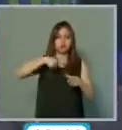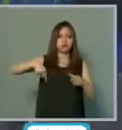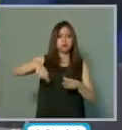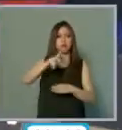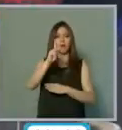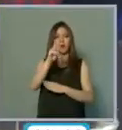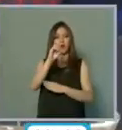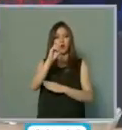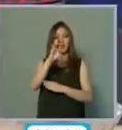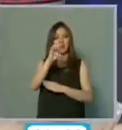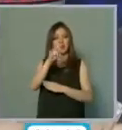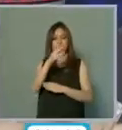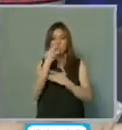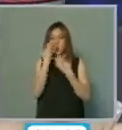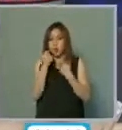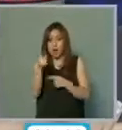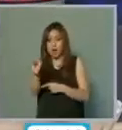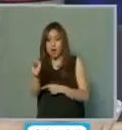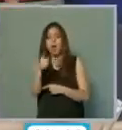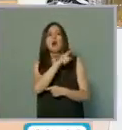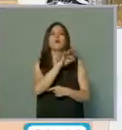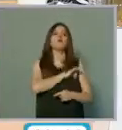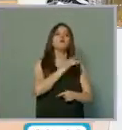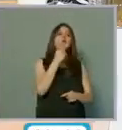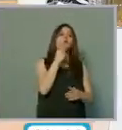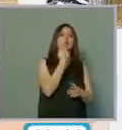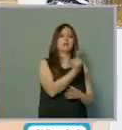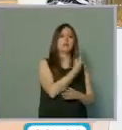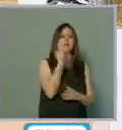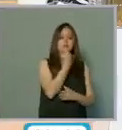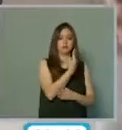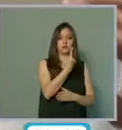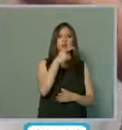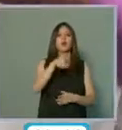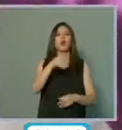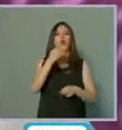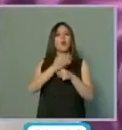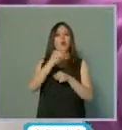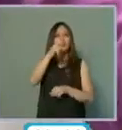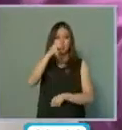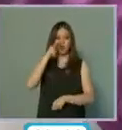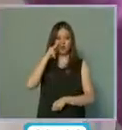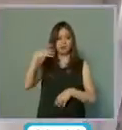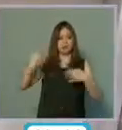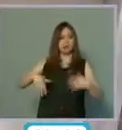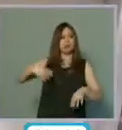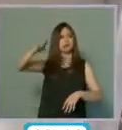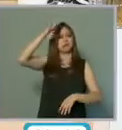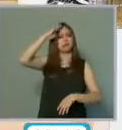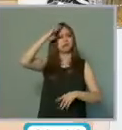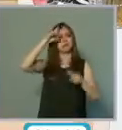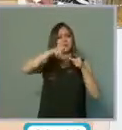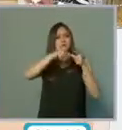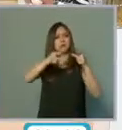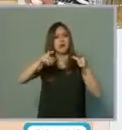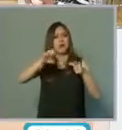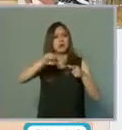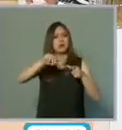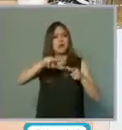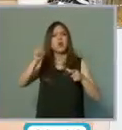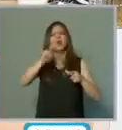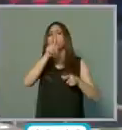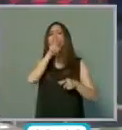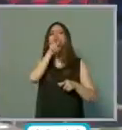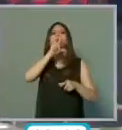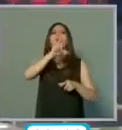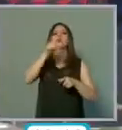utilizar licuadora. Metemos espinaca. Aparentemente es mucha, pero no se preocupen. Simplemente se va a ir haciendo